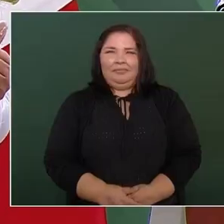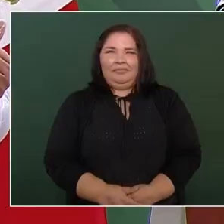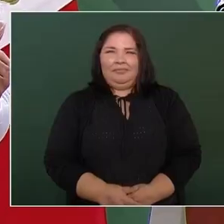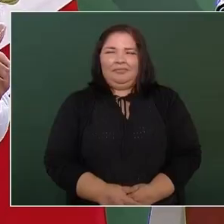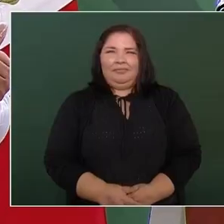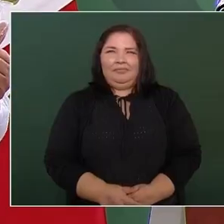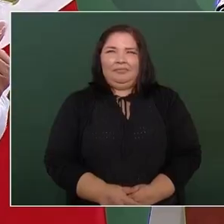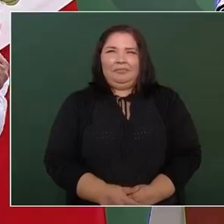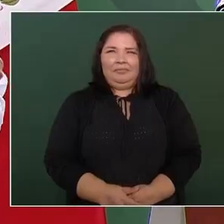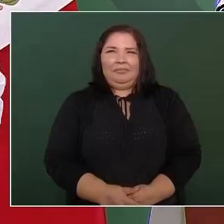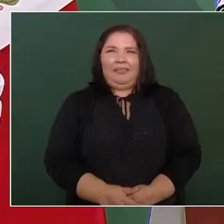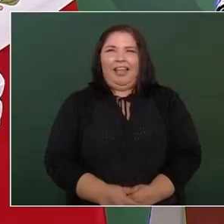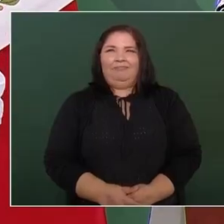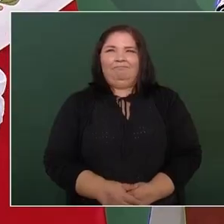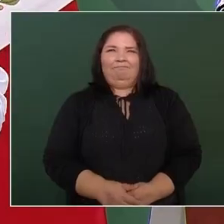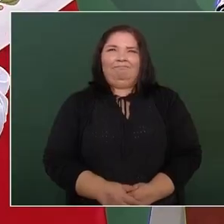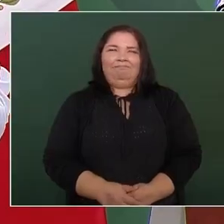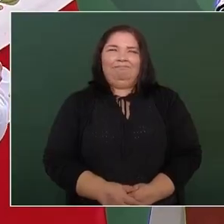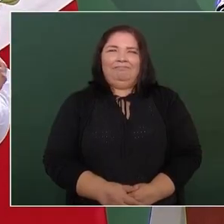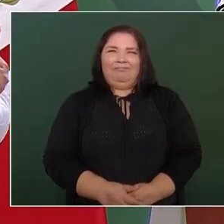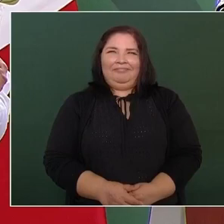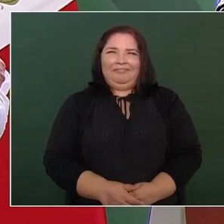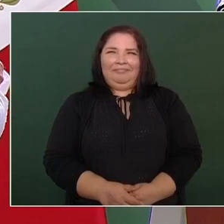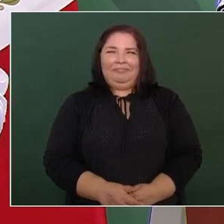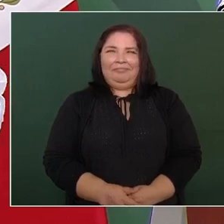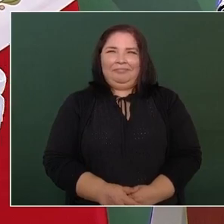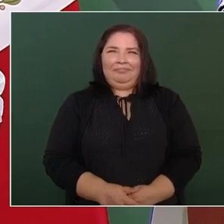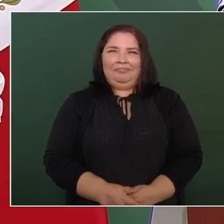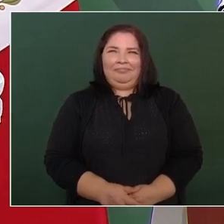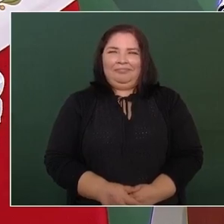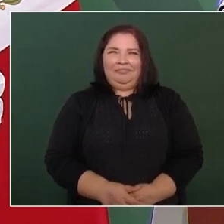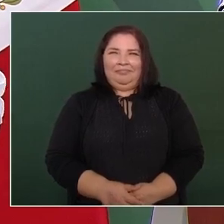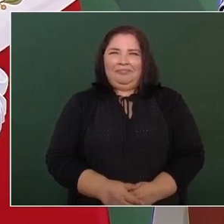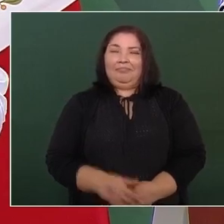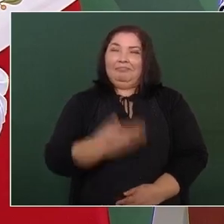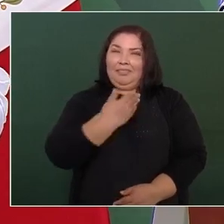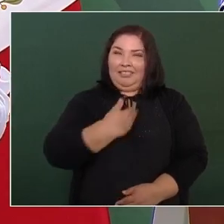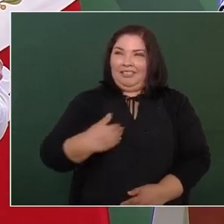Bueno, que vivan las periodistas. No, gobernador, ¿sabe cómo me dicen,